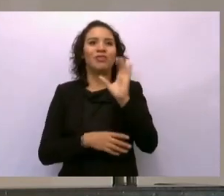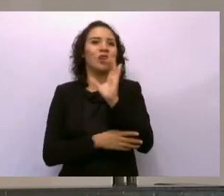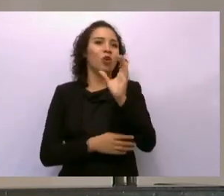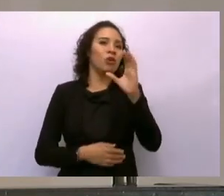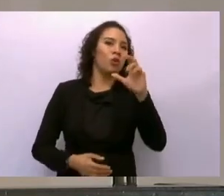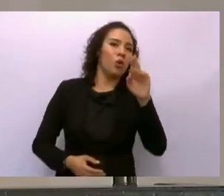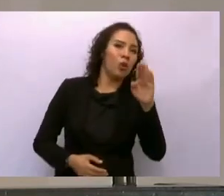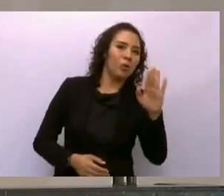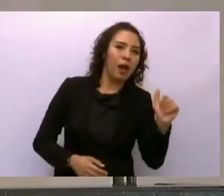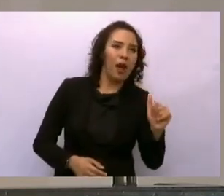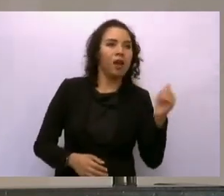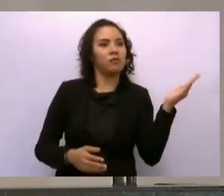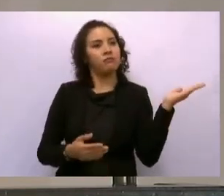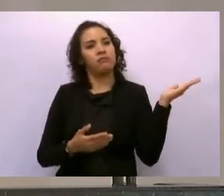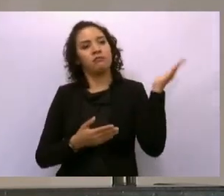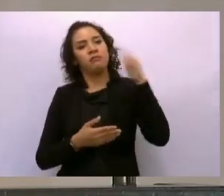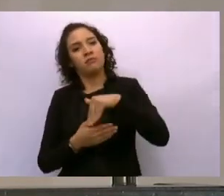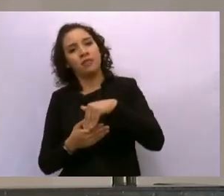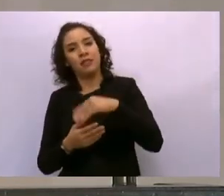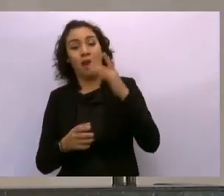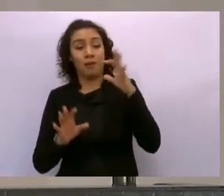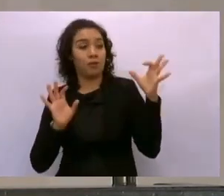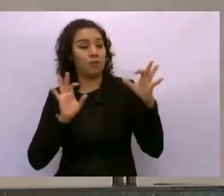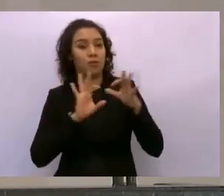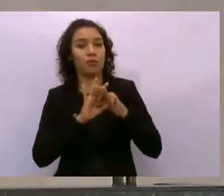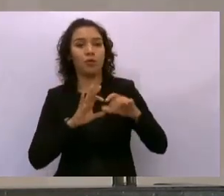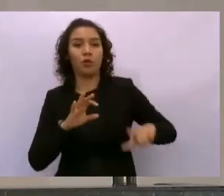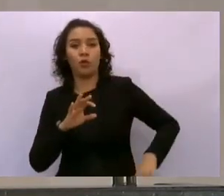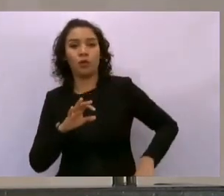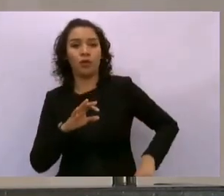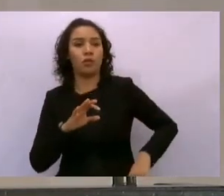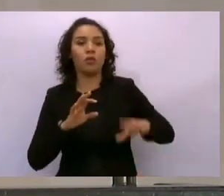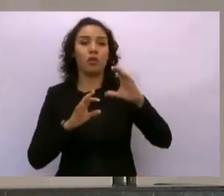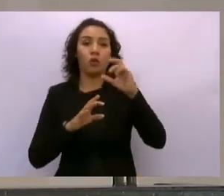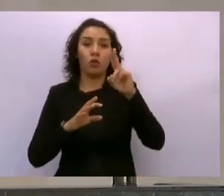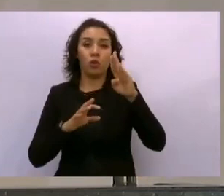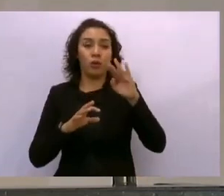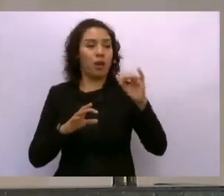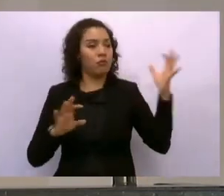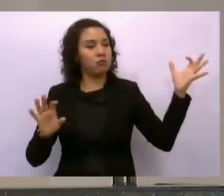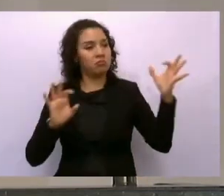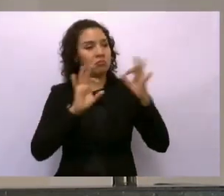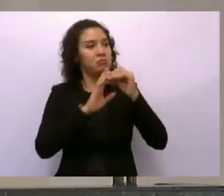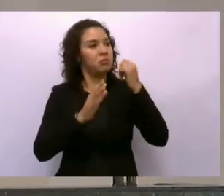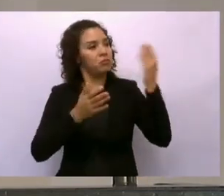que el gobierno de Cuba nos está enviando.